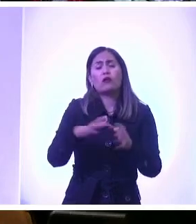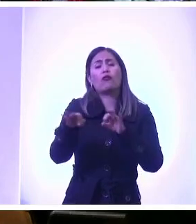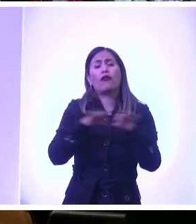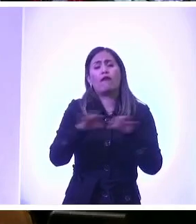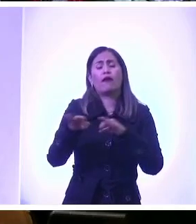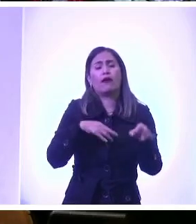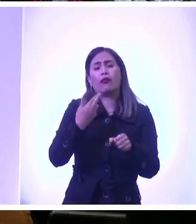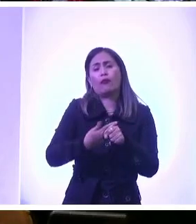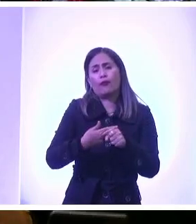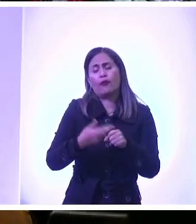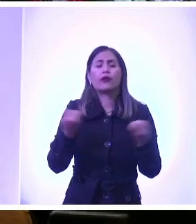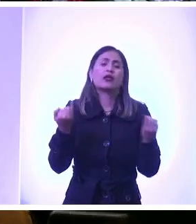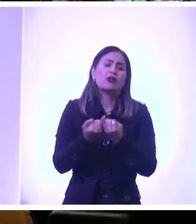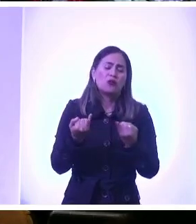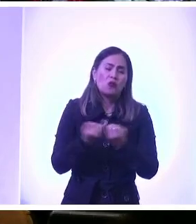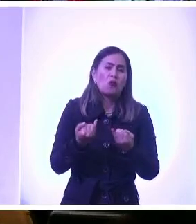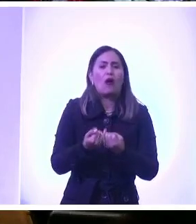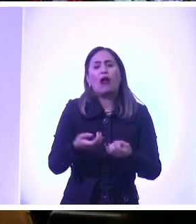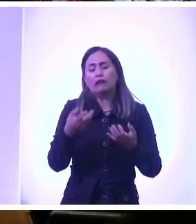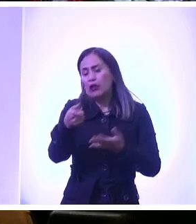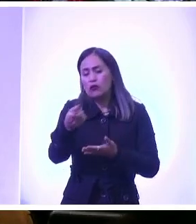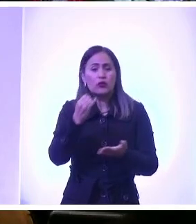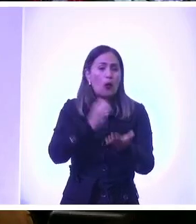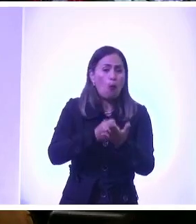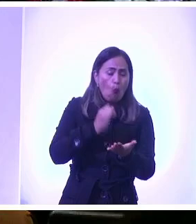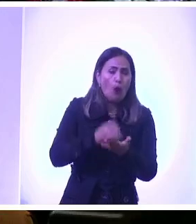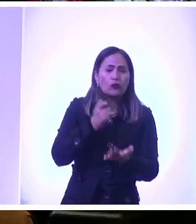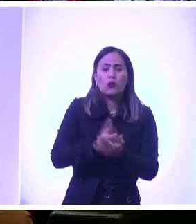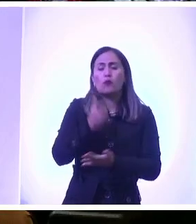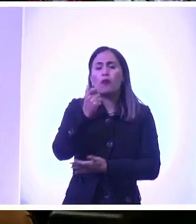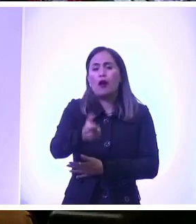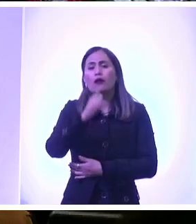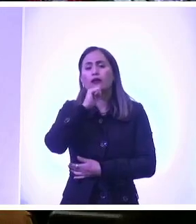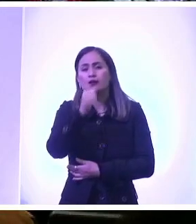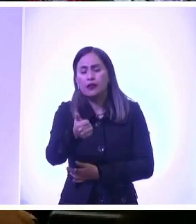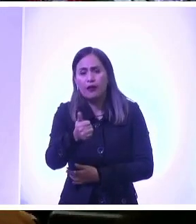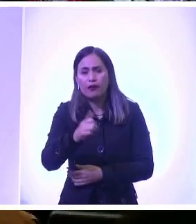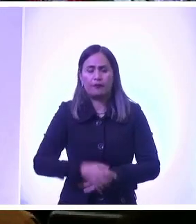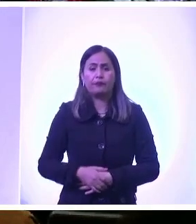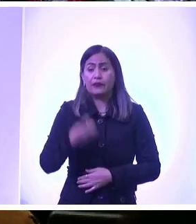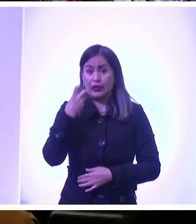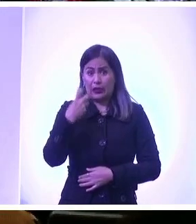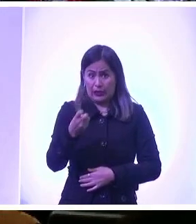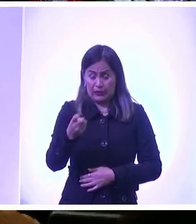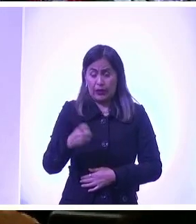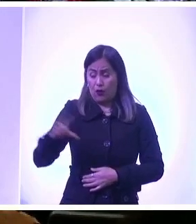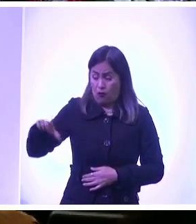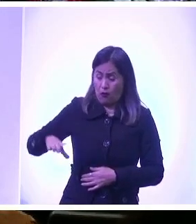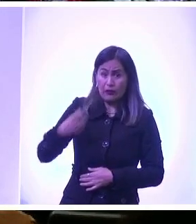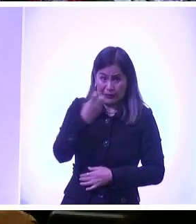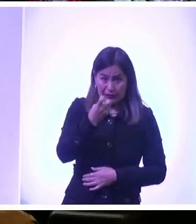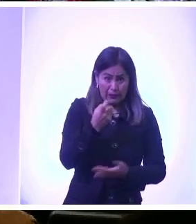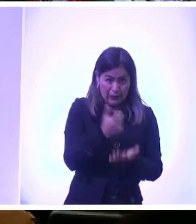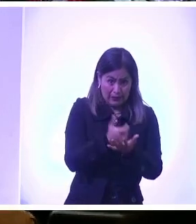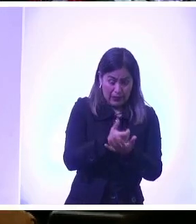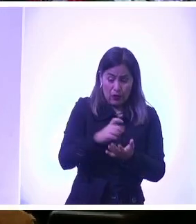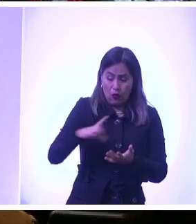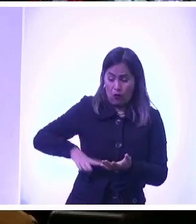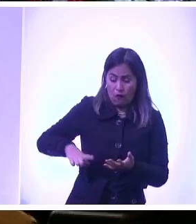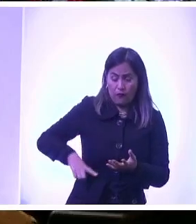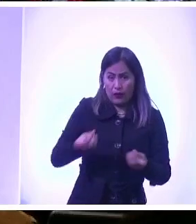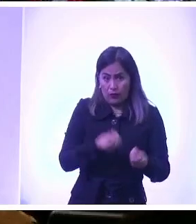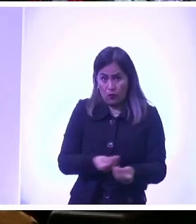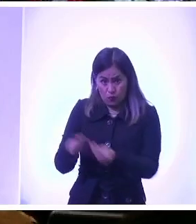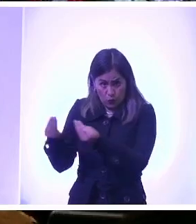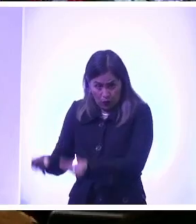también son informales y que no pagan impuestos y como no pagan impuestos ese dinero no llega a las arcas de gobierno y como no llega a las arcas de